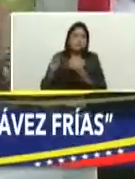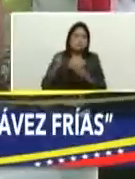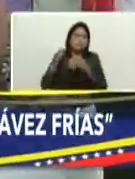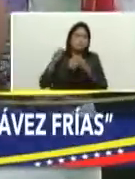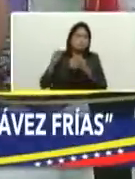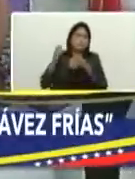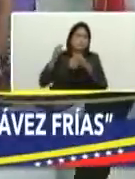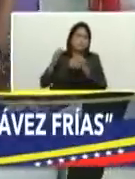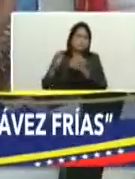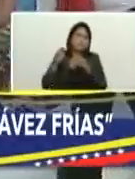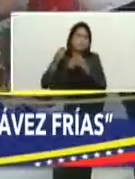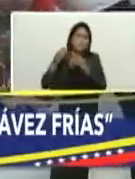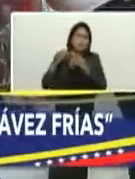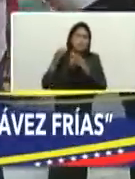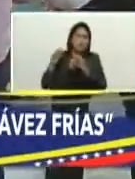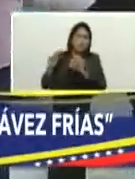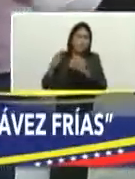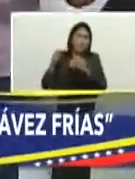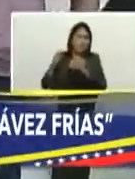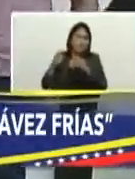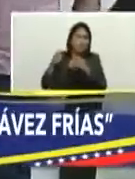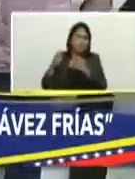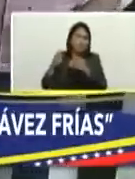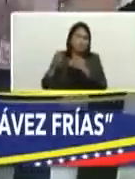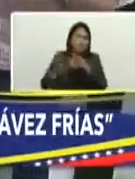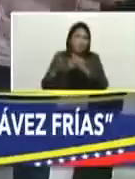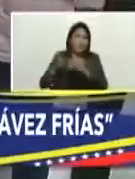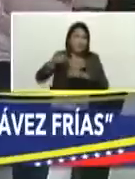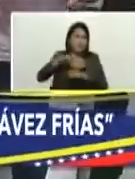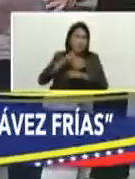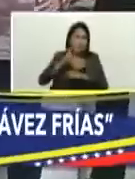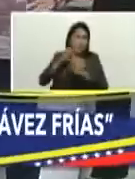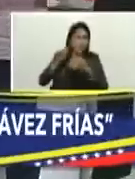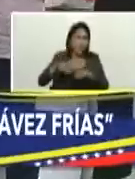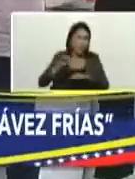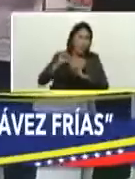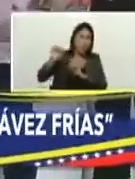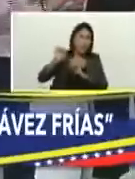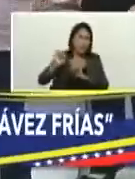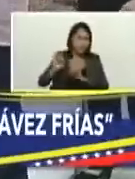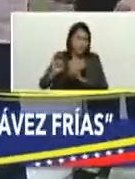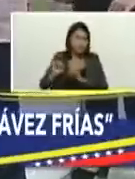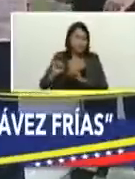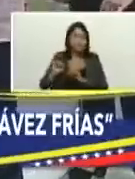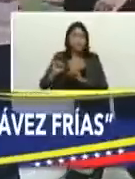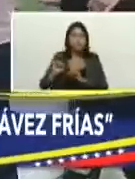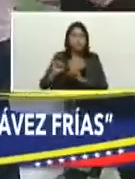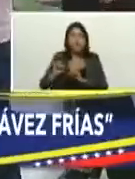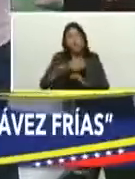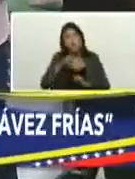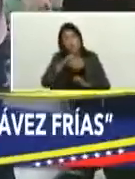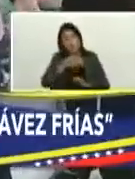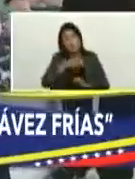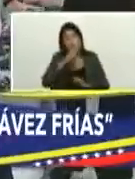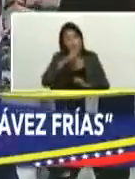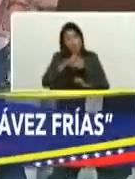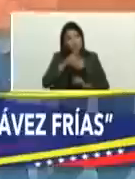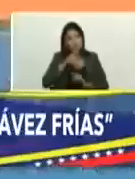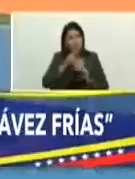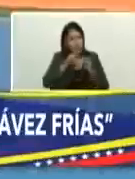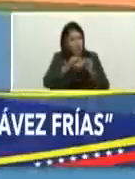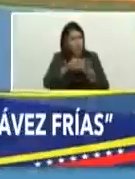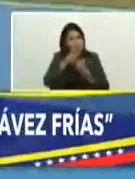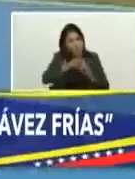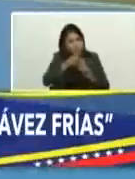en medio de un bloqueo criminal que rechazamos con toda la fuerza de nuestro corazón, usted, la revolución, le sigue cumpliendo a